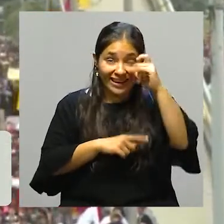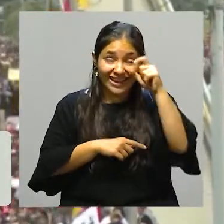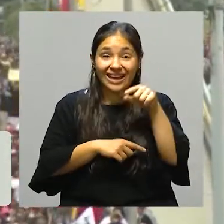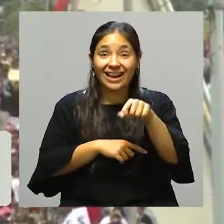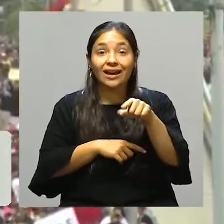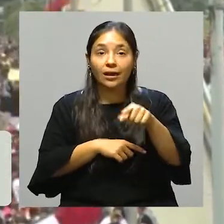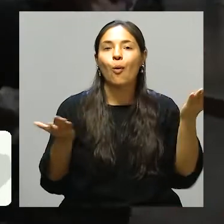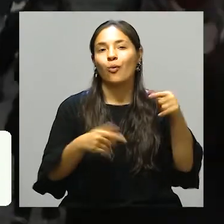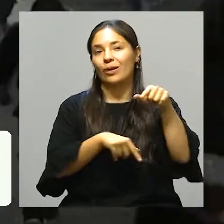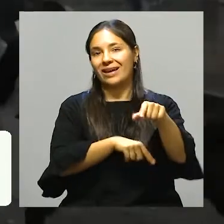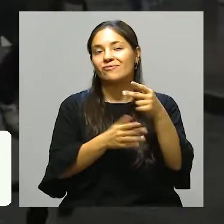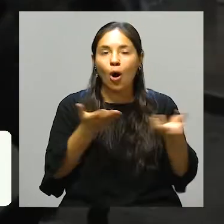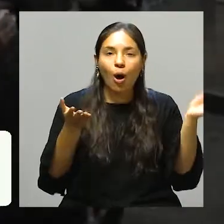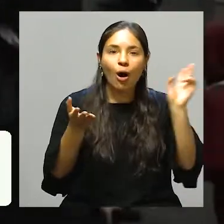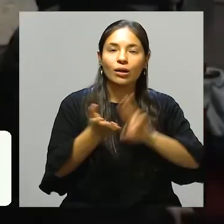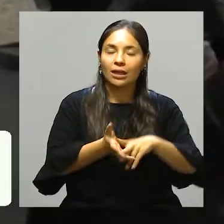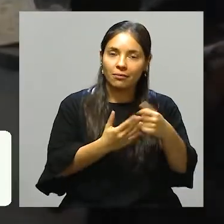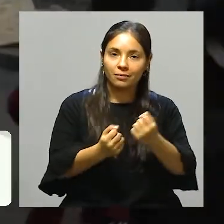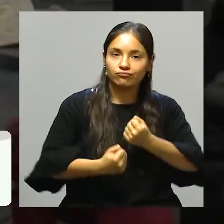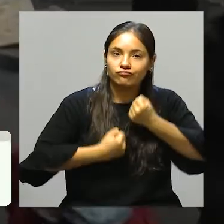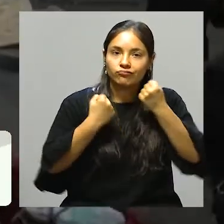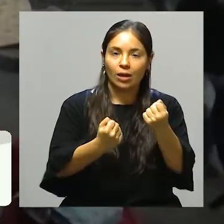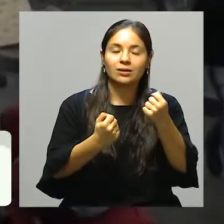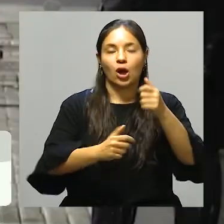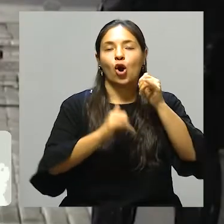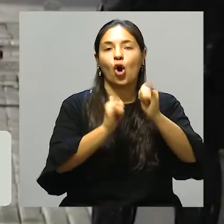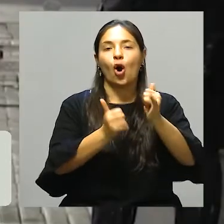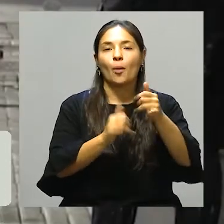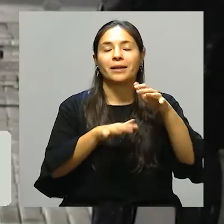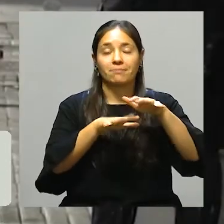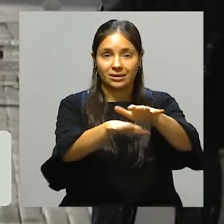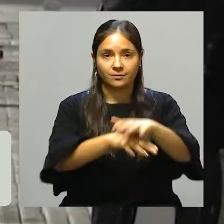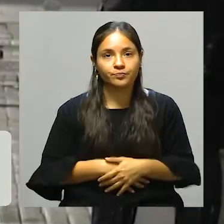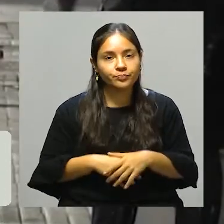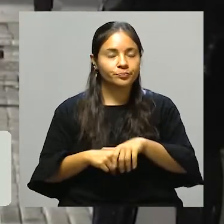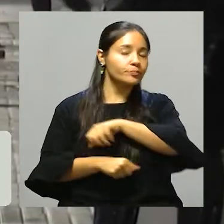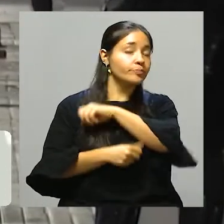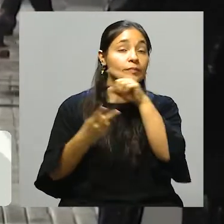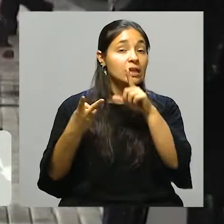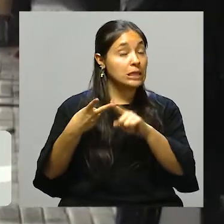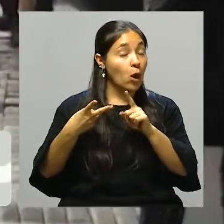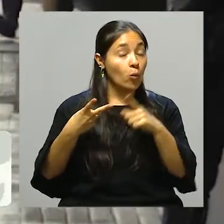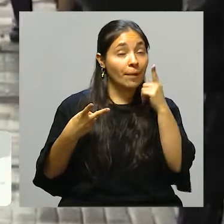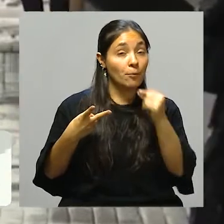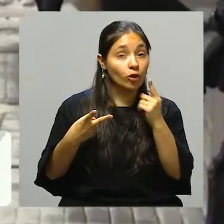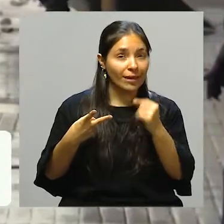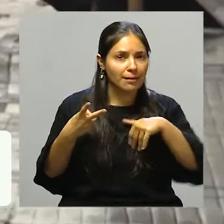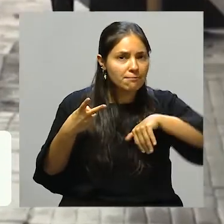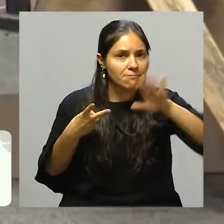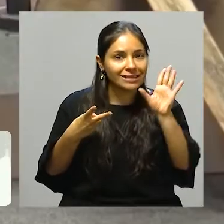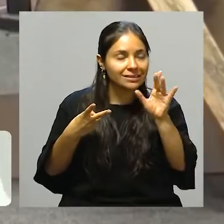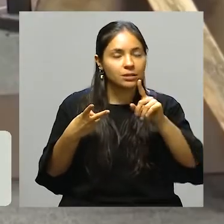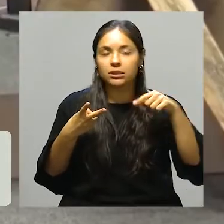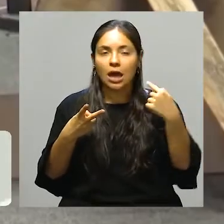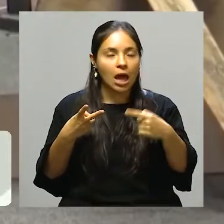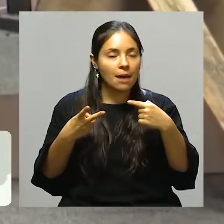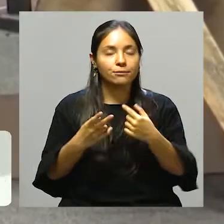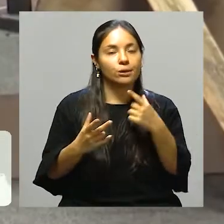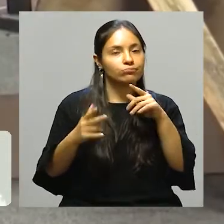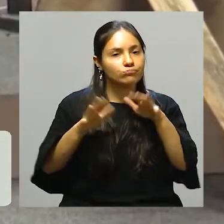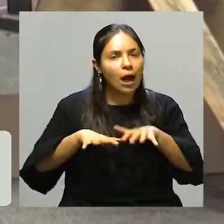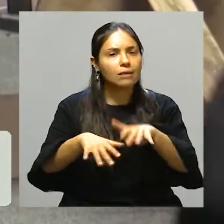de los ciudadanos habilitados para votar, lo que supondría una asistencia a las urnas de más o menos 20 millones de electores,